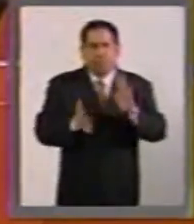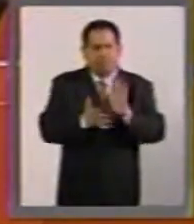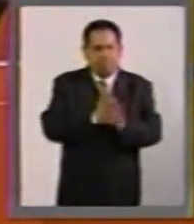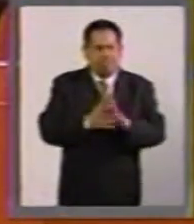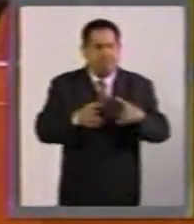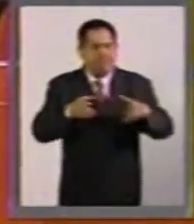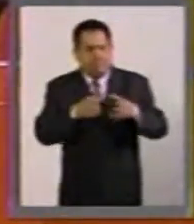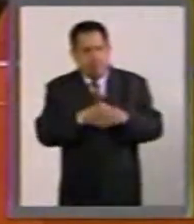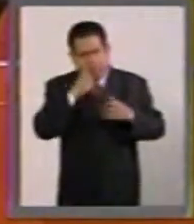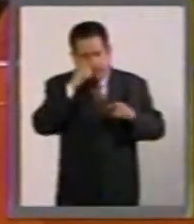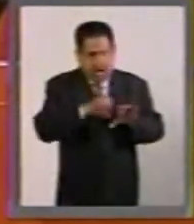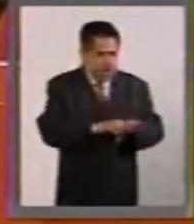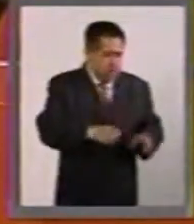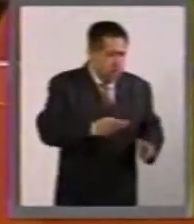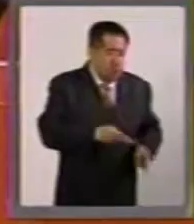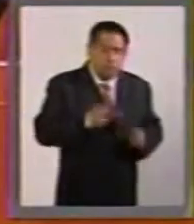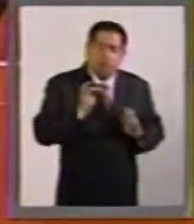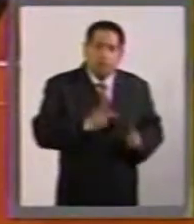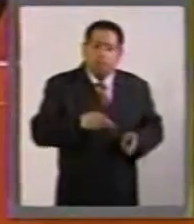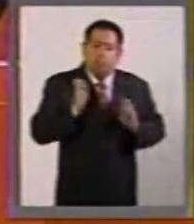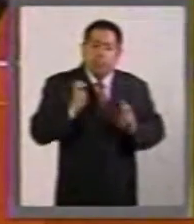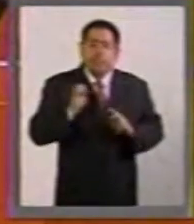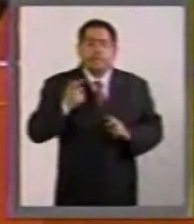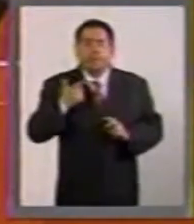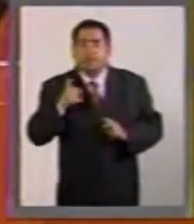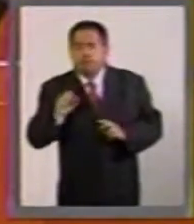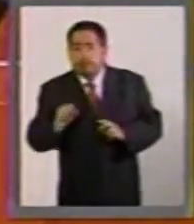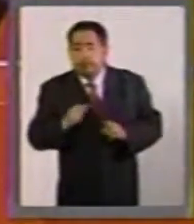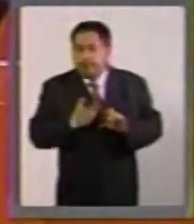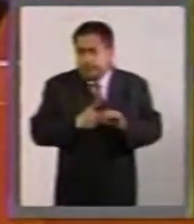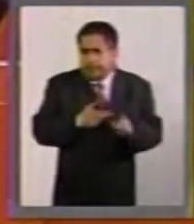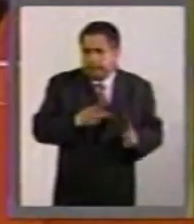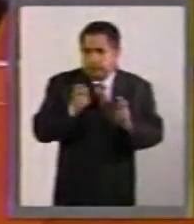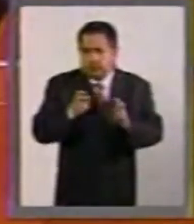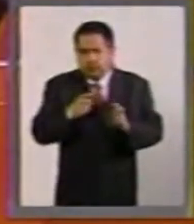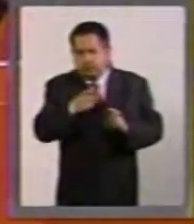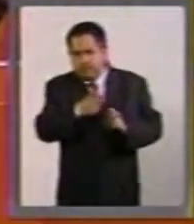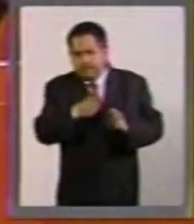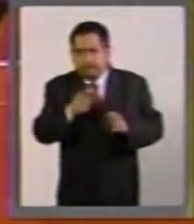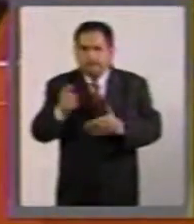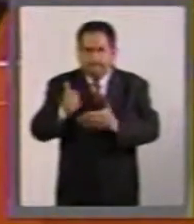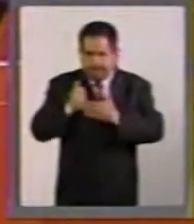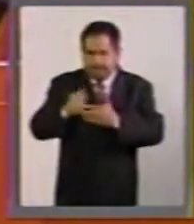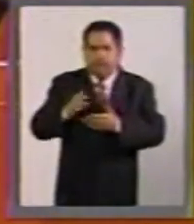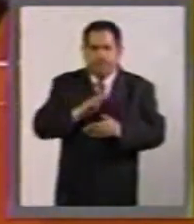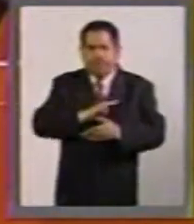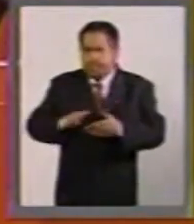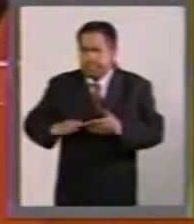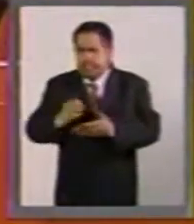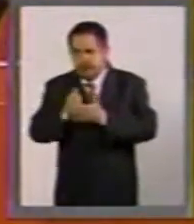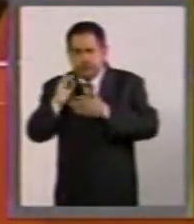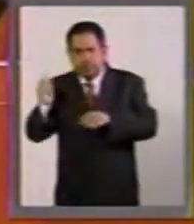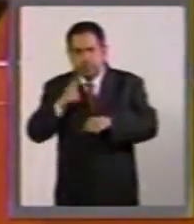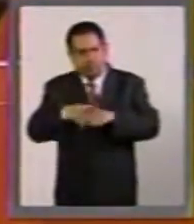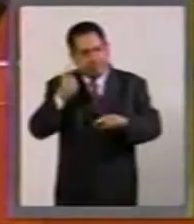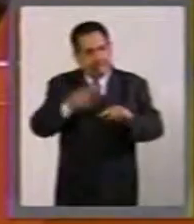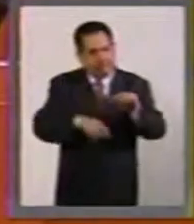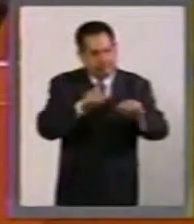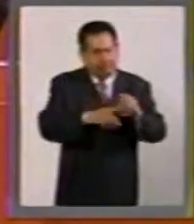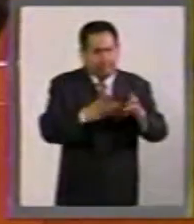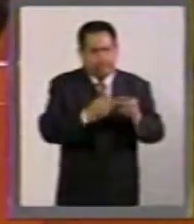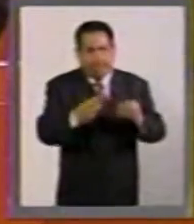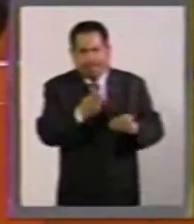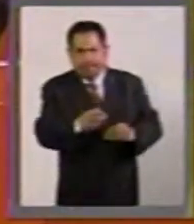bandas dedicadas al robo de combustible, y coadyuve con los municipios y la Federación para prevenir y erradicar